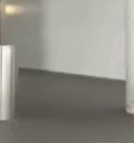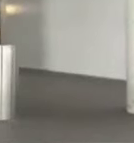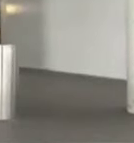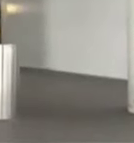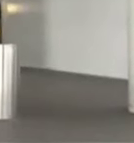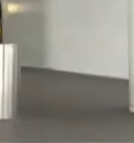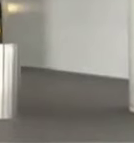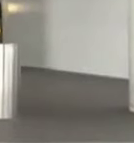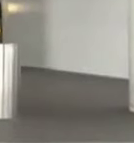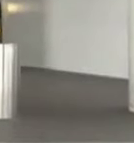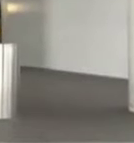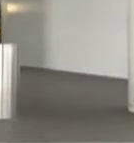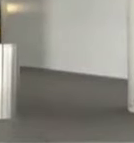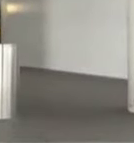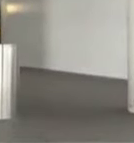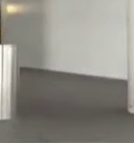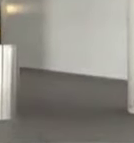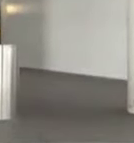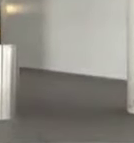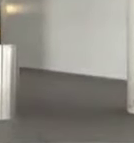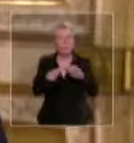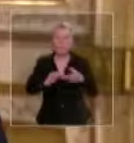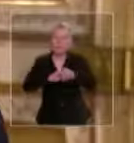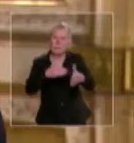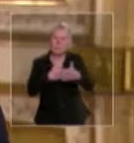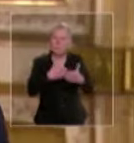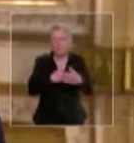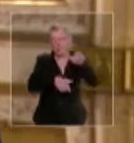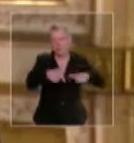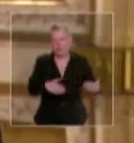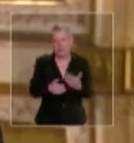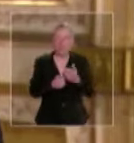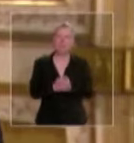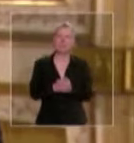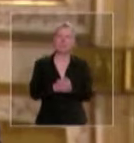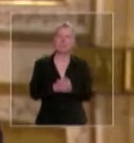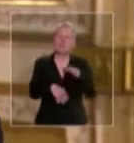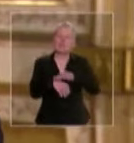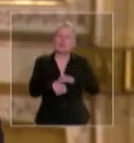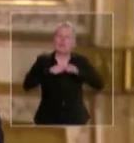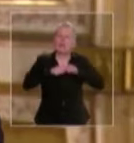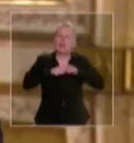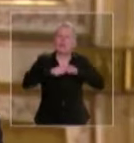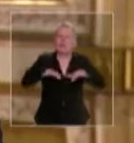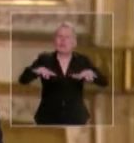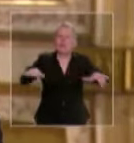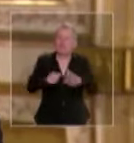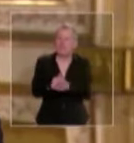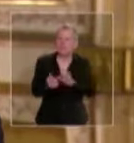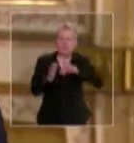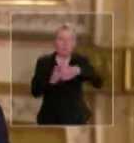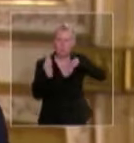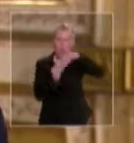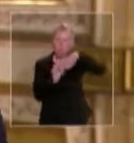francés Emmanuel Macron. Totalmente, y literalmente estamos entrando en una economía de guerra. Y me